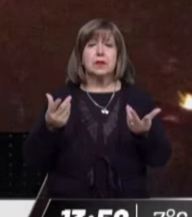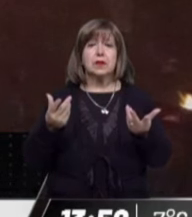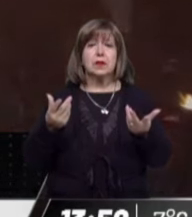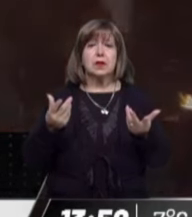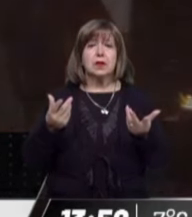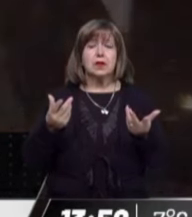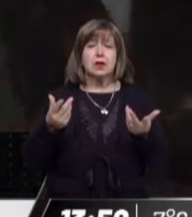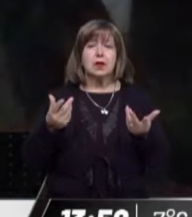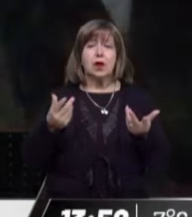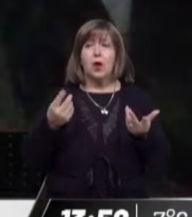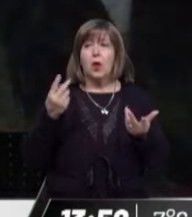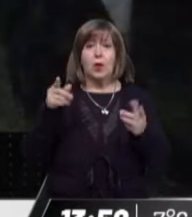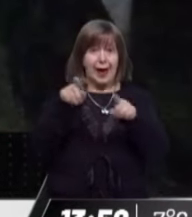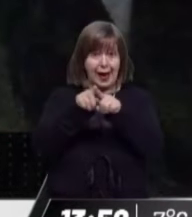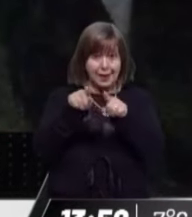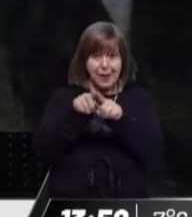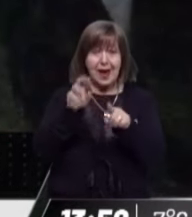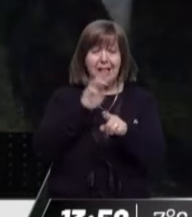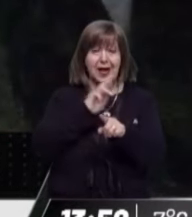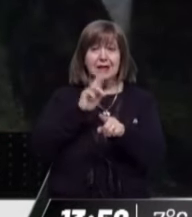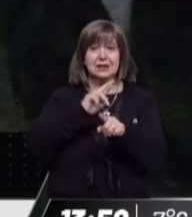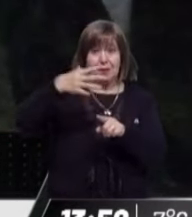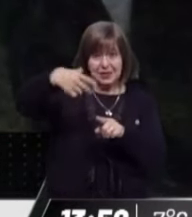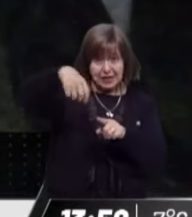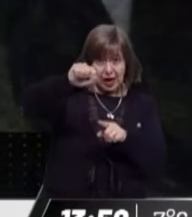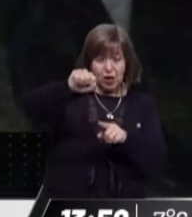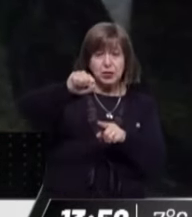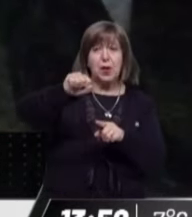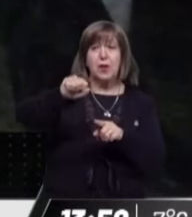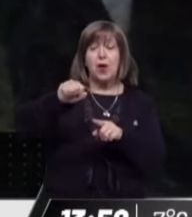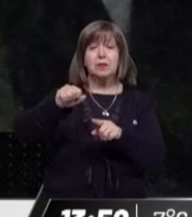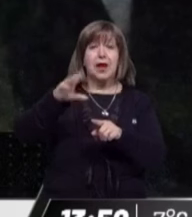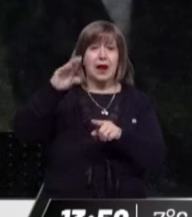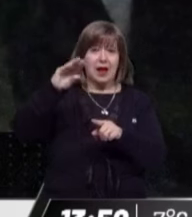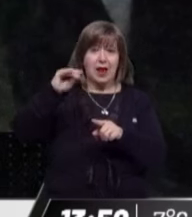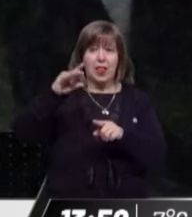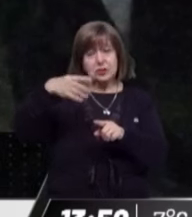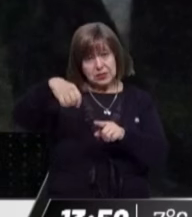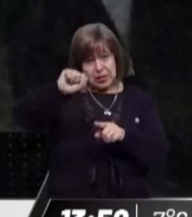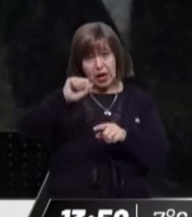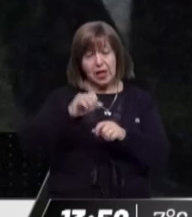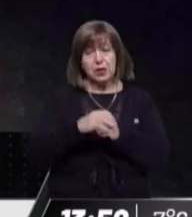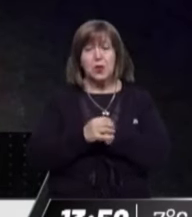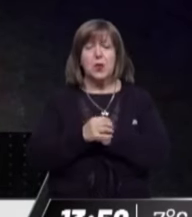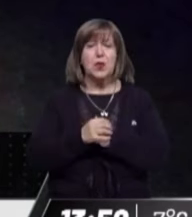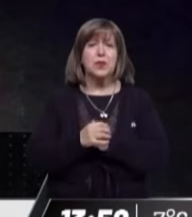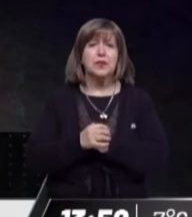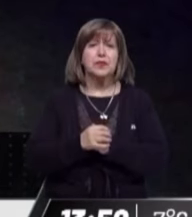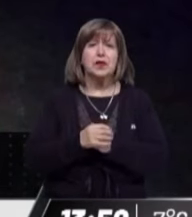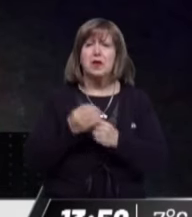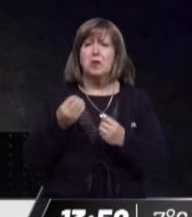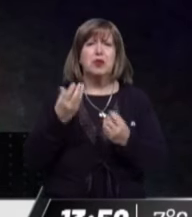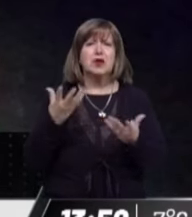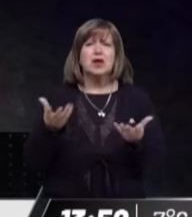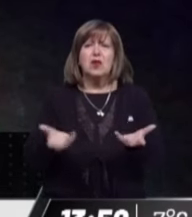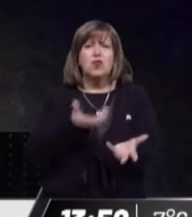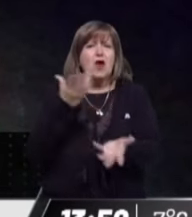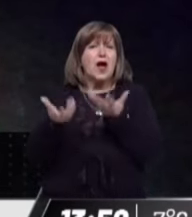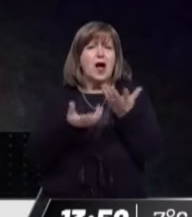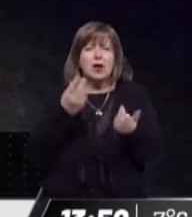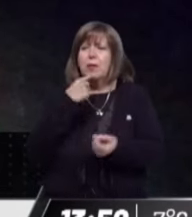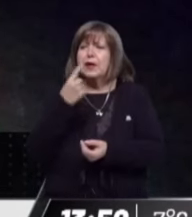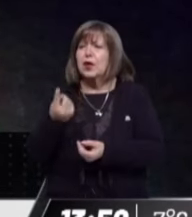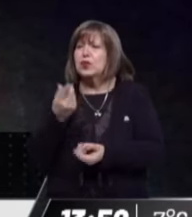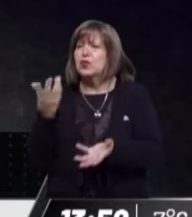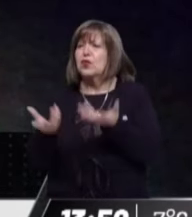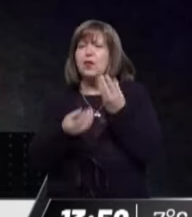vine una de las hermanas y bueno, se la llevó para que pudiera pasar la noche. ¿Se sabe cuál habría sido el motivo que generó este